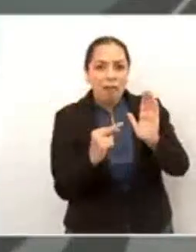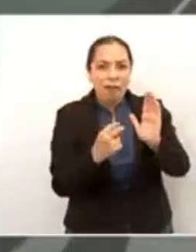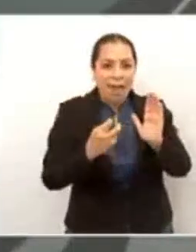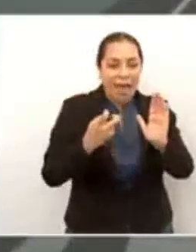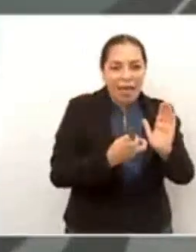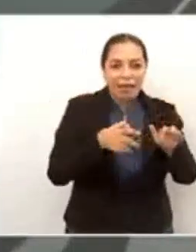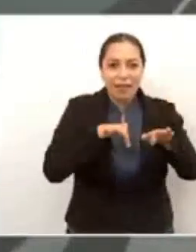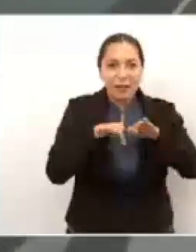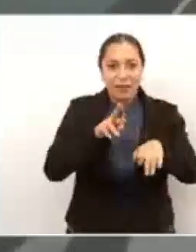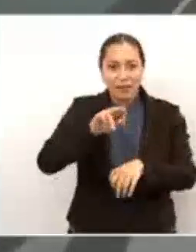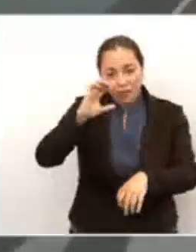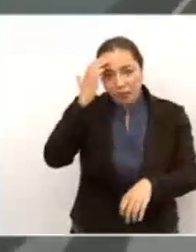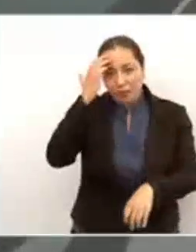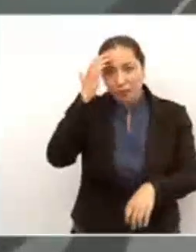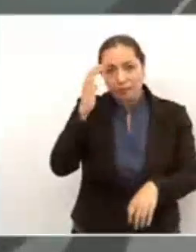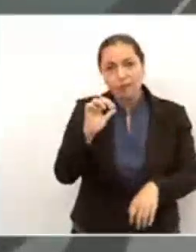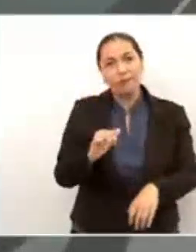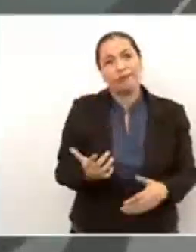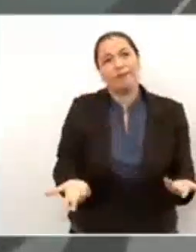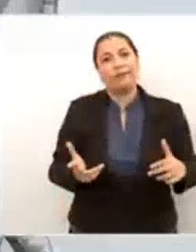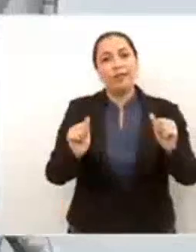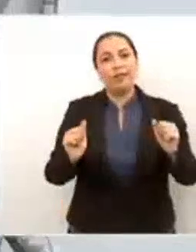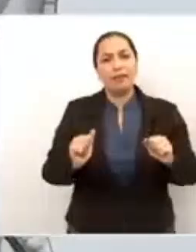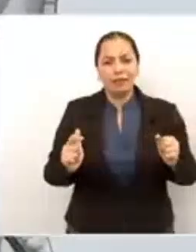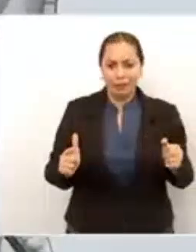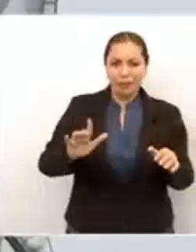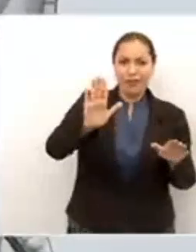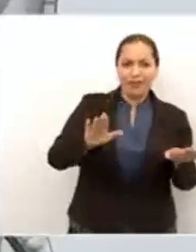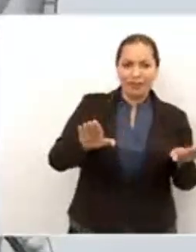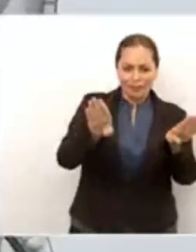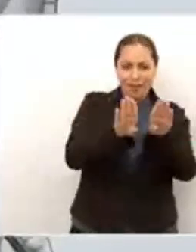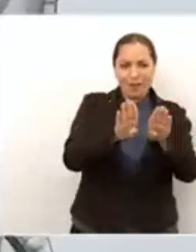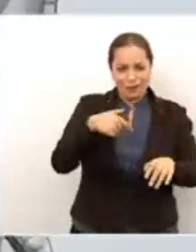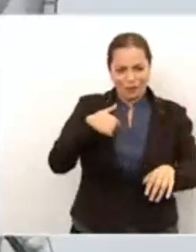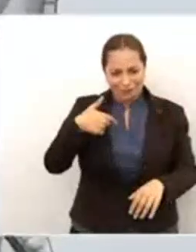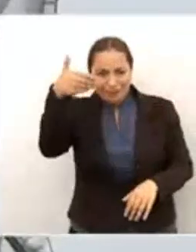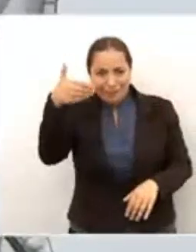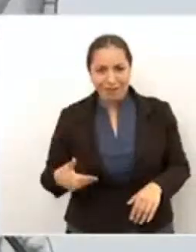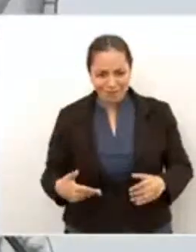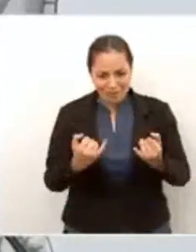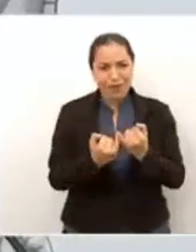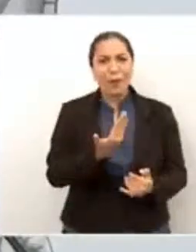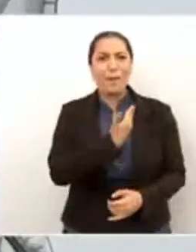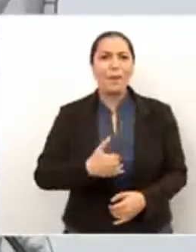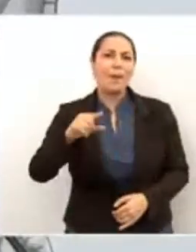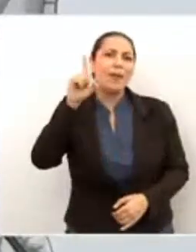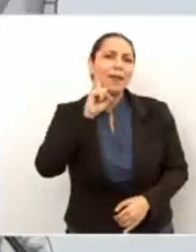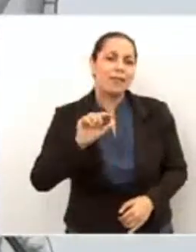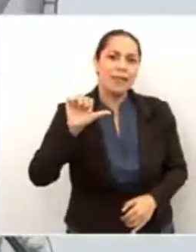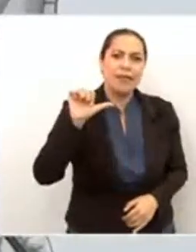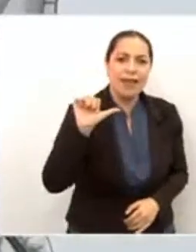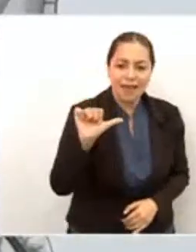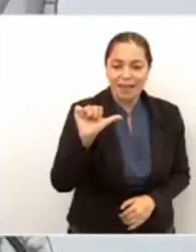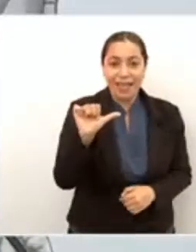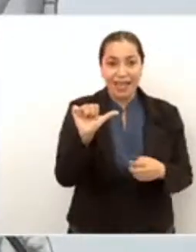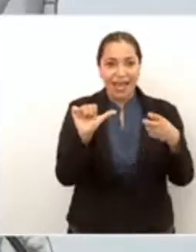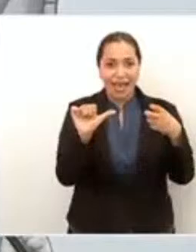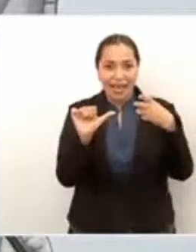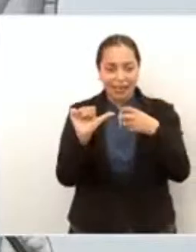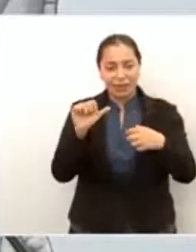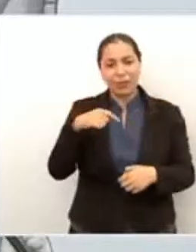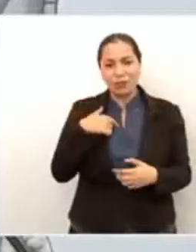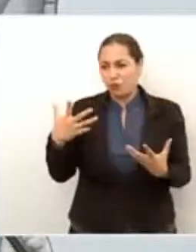Ah, ¿cómo no? Como hay mujer presidenta con A y llegamos todas las mujeres, es momento